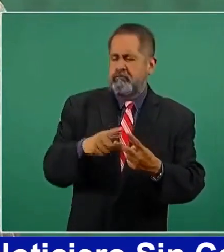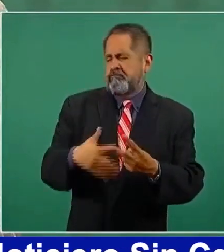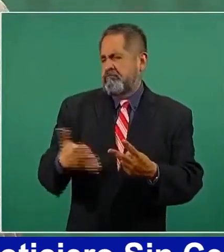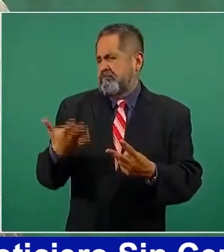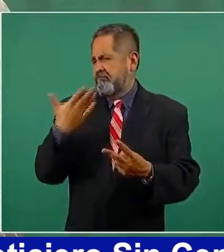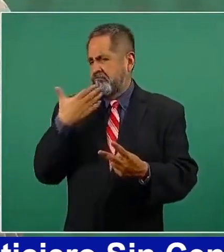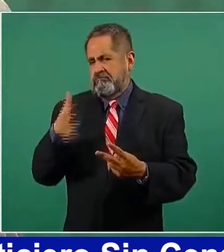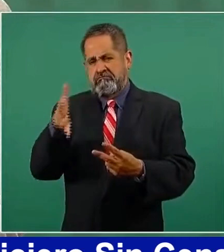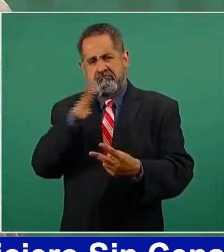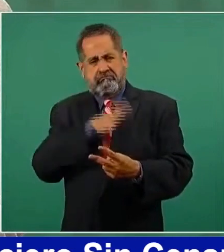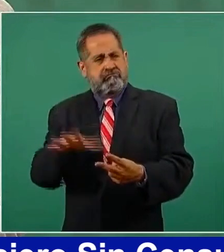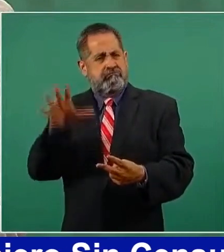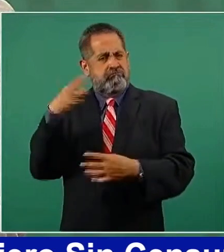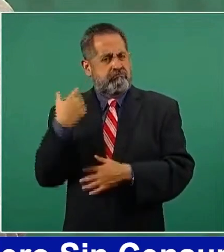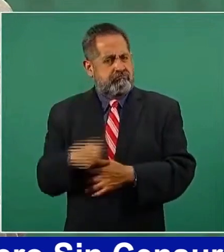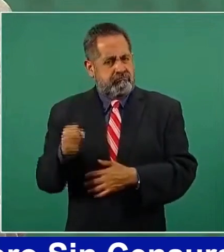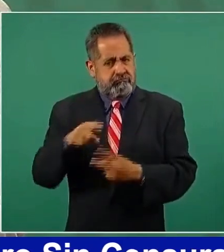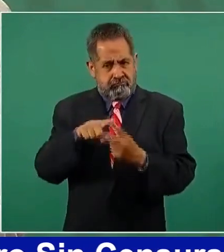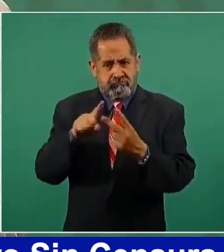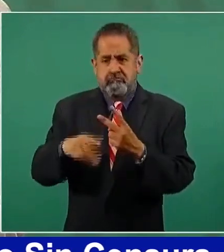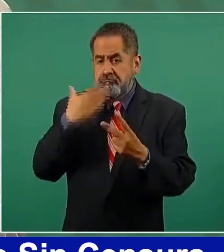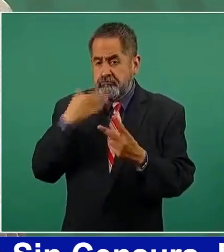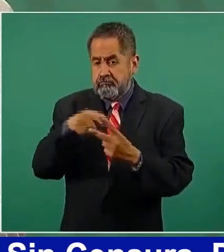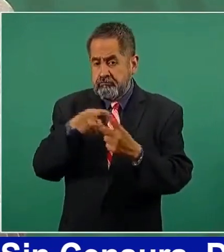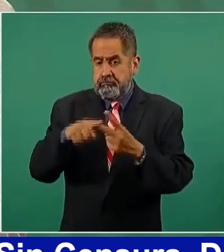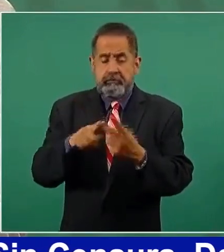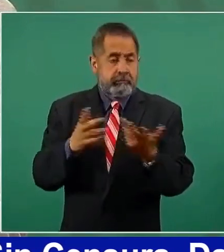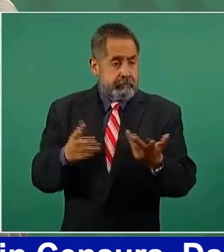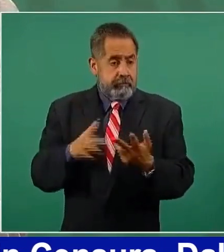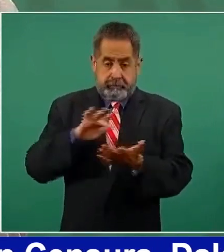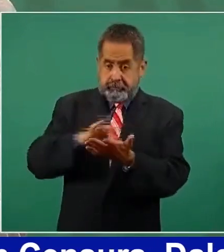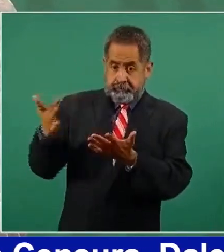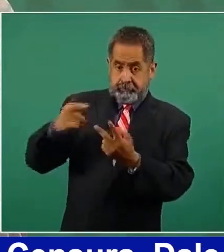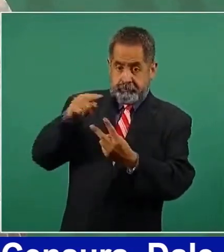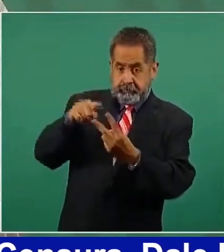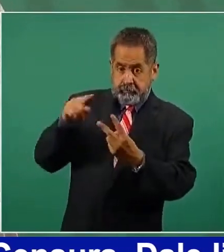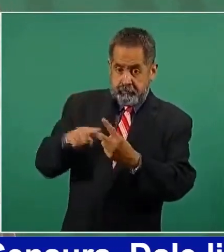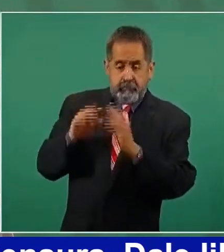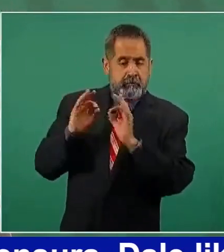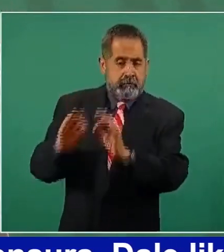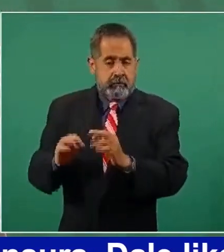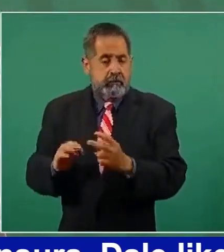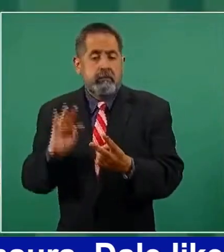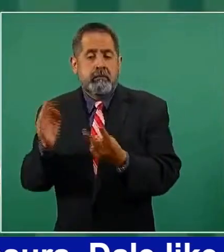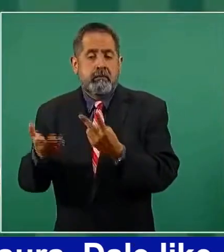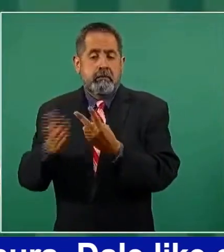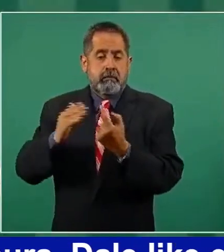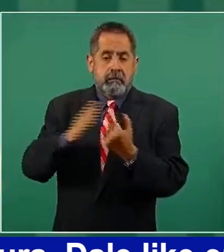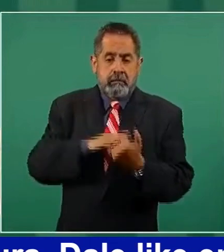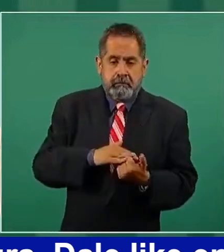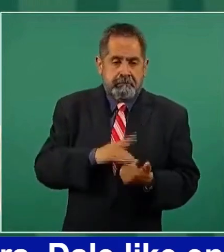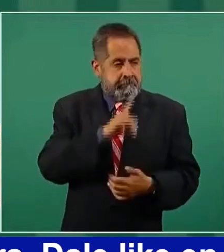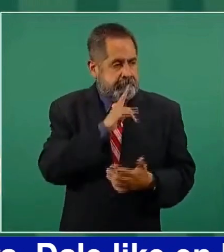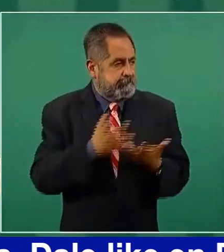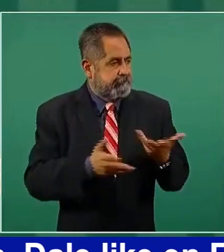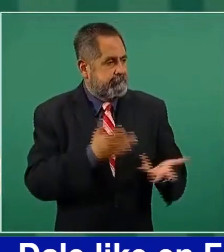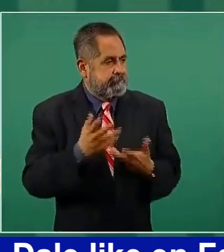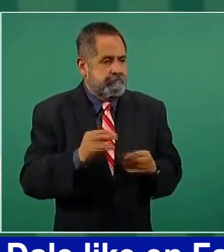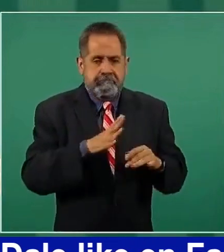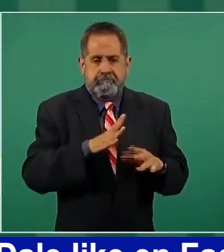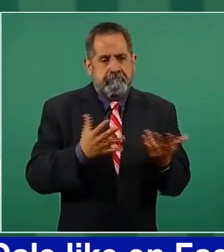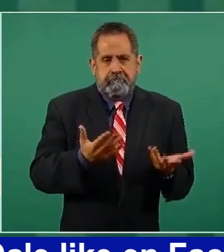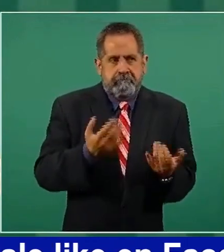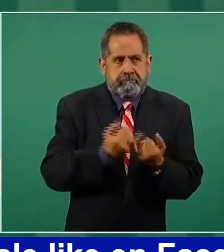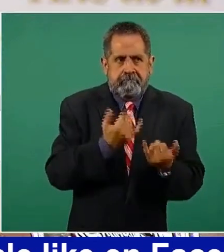extraordinarios, pues no hubiese sido lo mismo, guardadas todas las